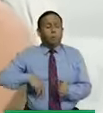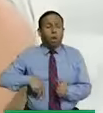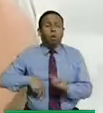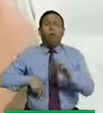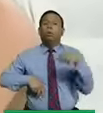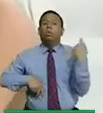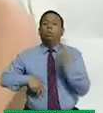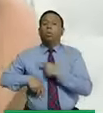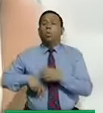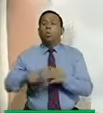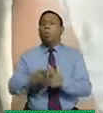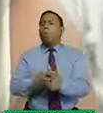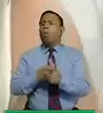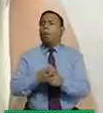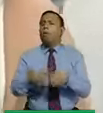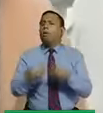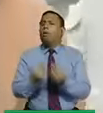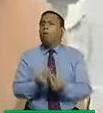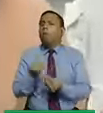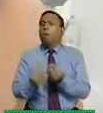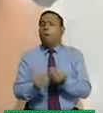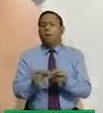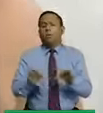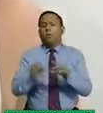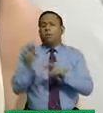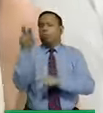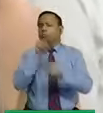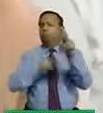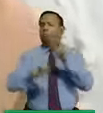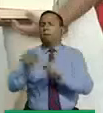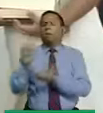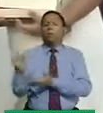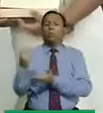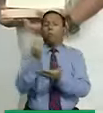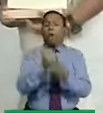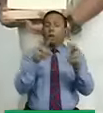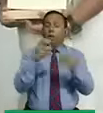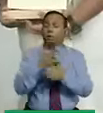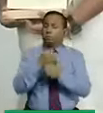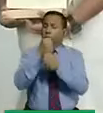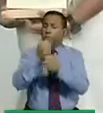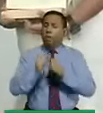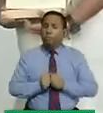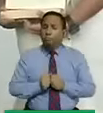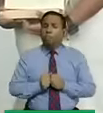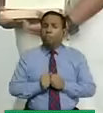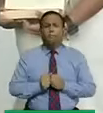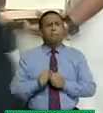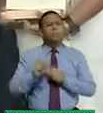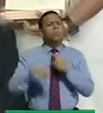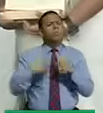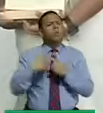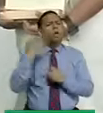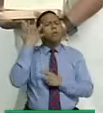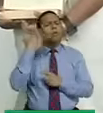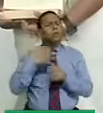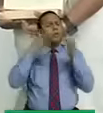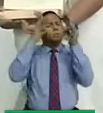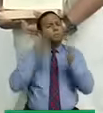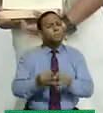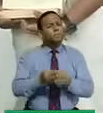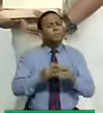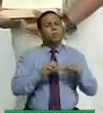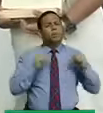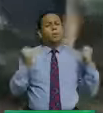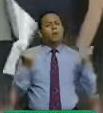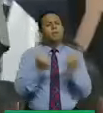es revisar realmente el tema de presupuestos en relación al tema de seguridad. Aún no hay fecha definitiva para la instalación de la